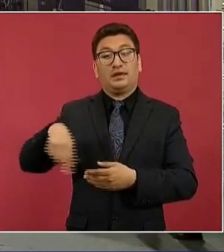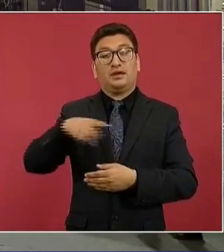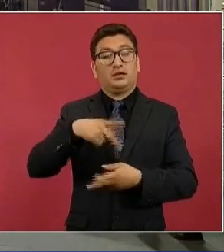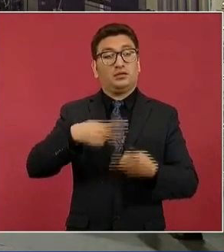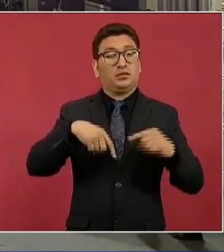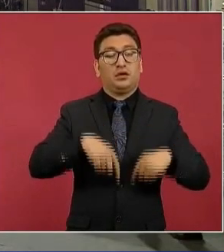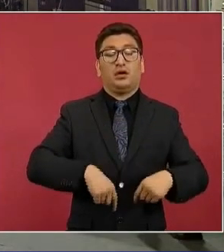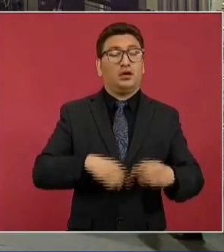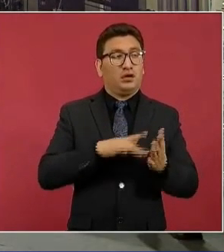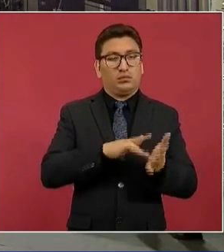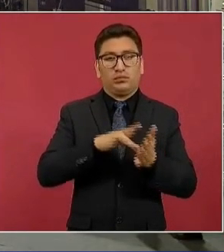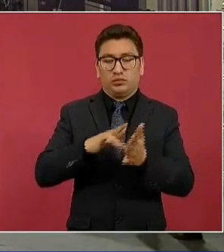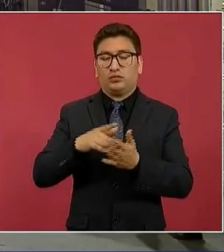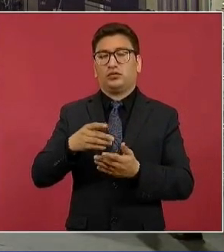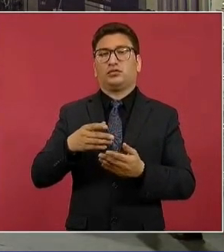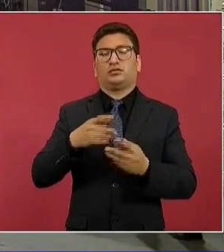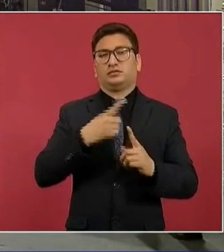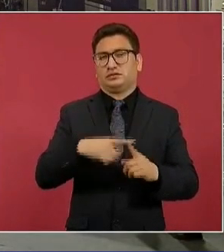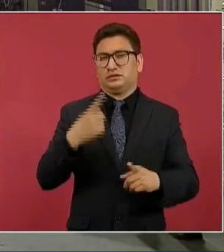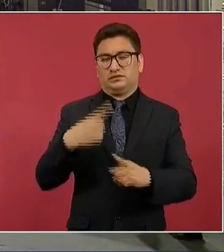fueron maestros en